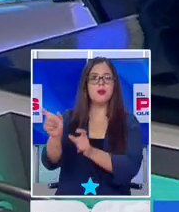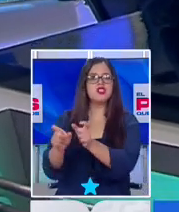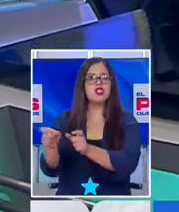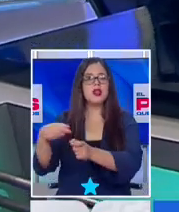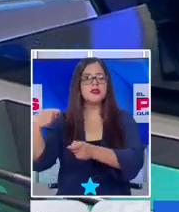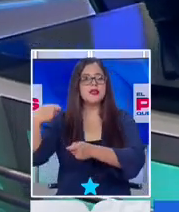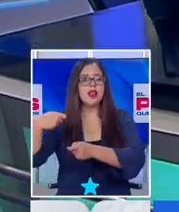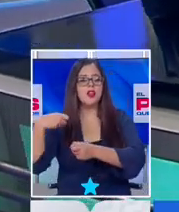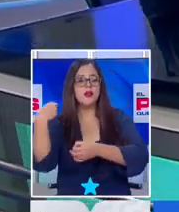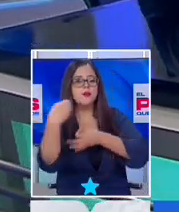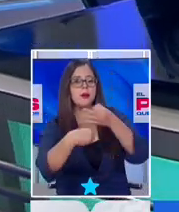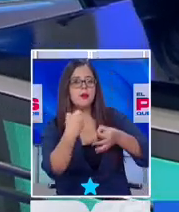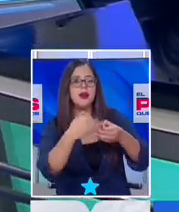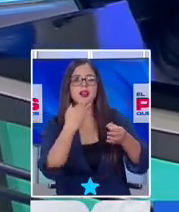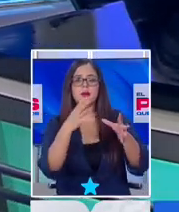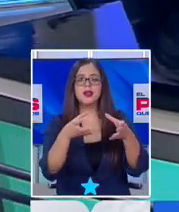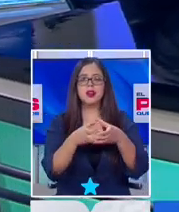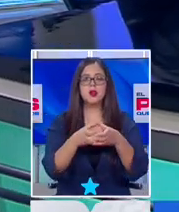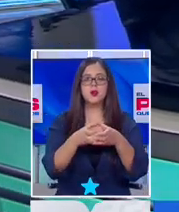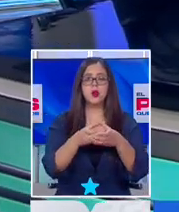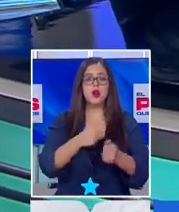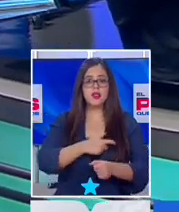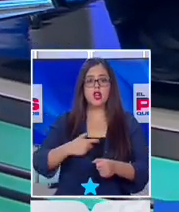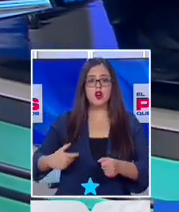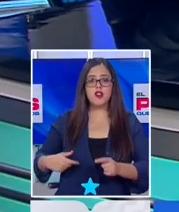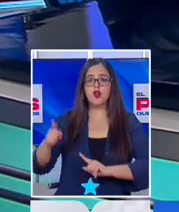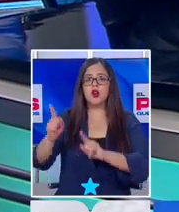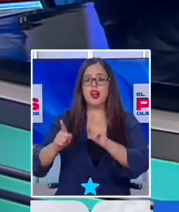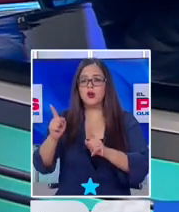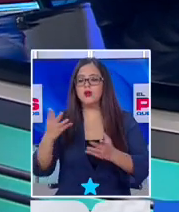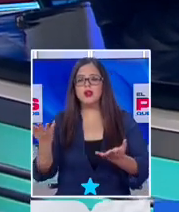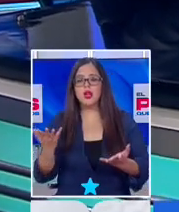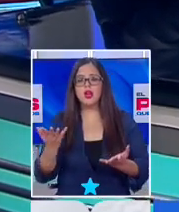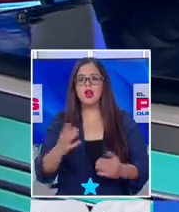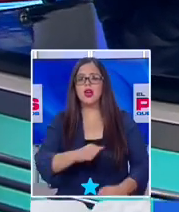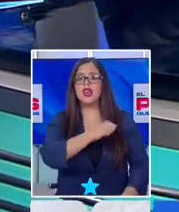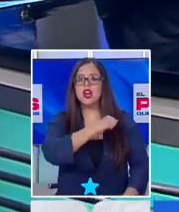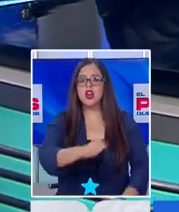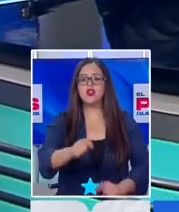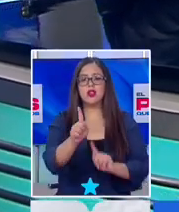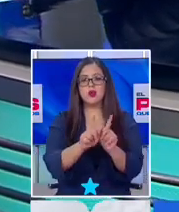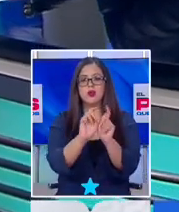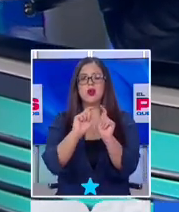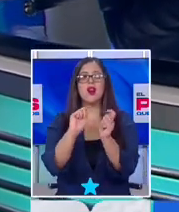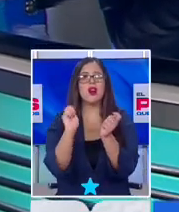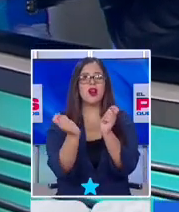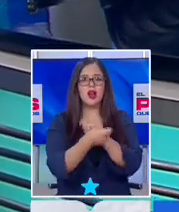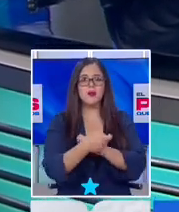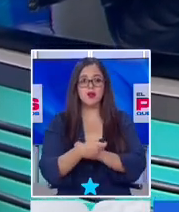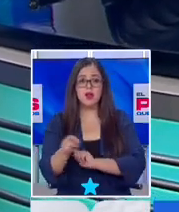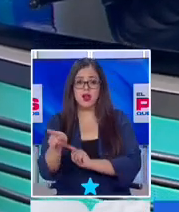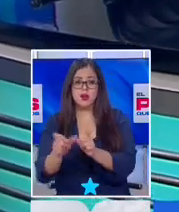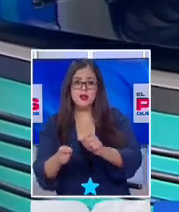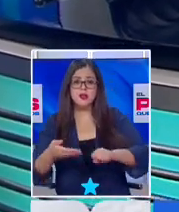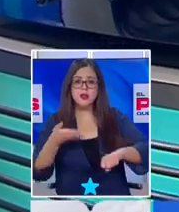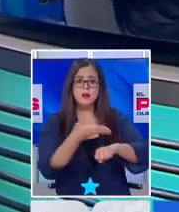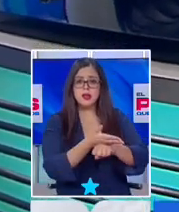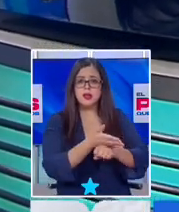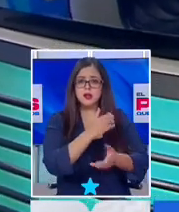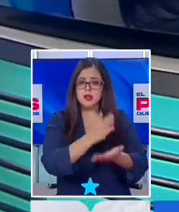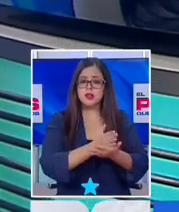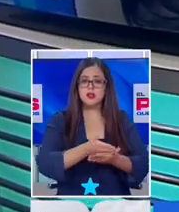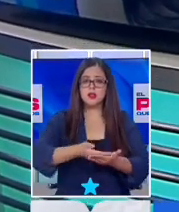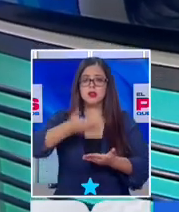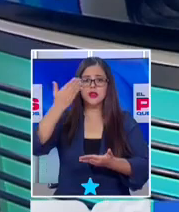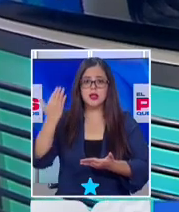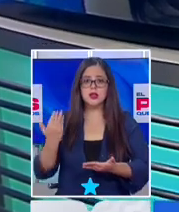senadores e incluso del oficialismo hoy en día planteándose en contra en contra de cambios que está demandando a la ciudadanía entonces y